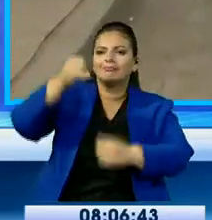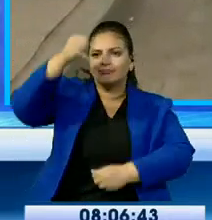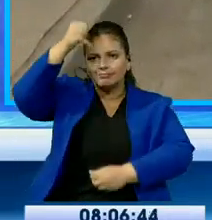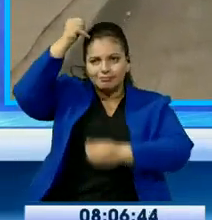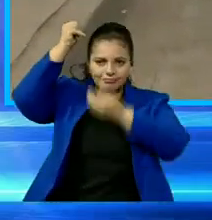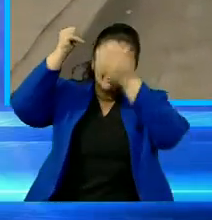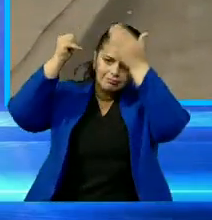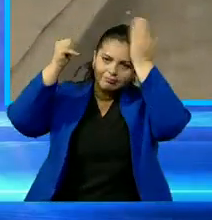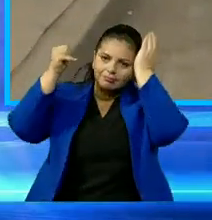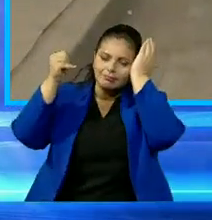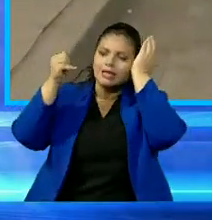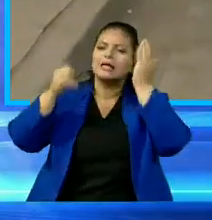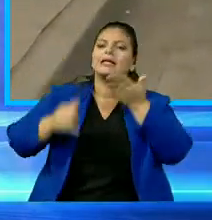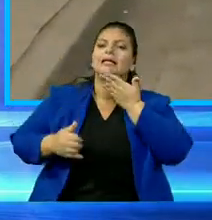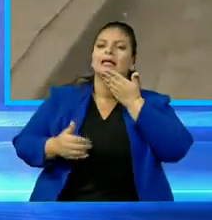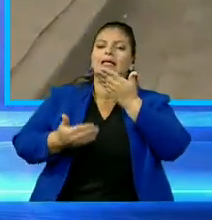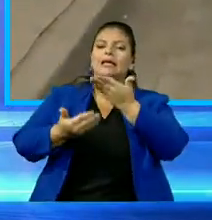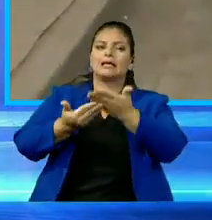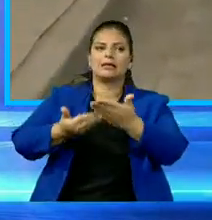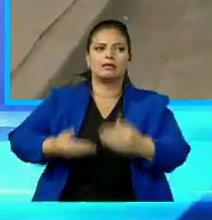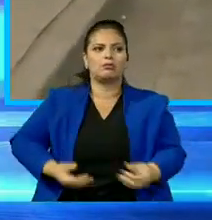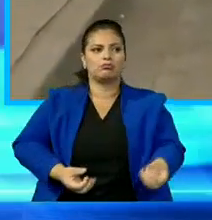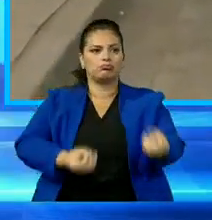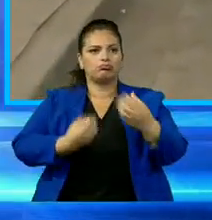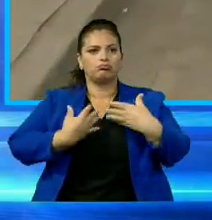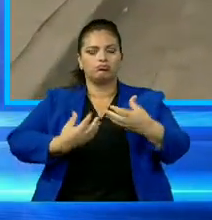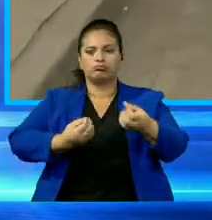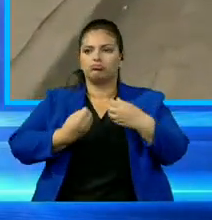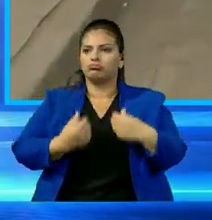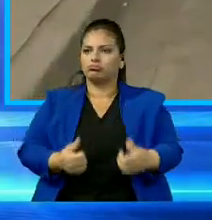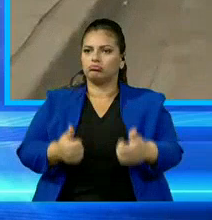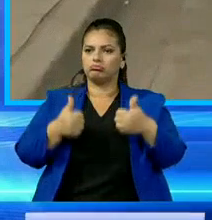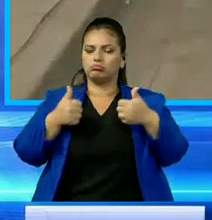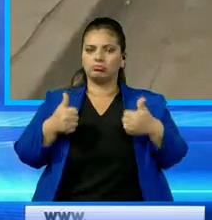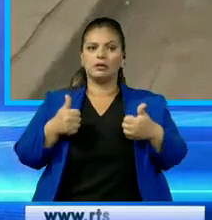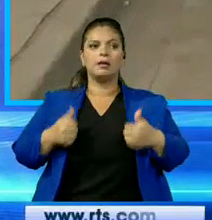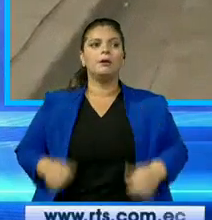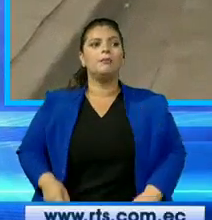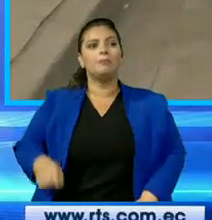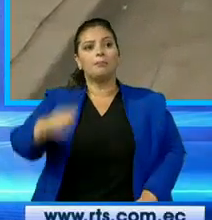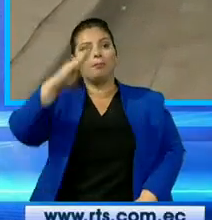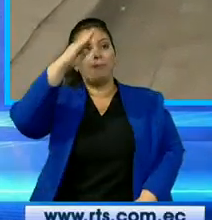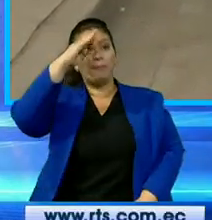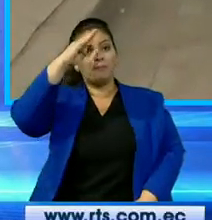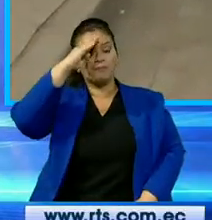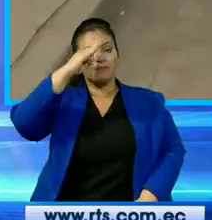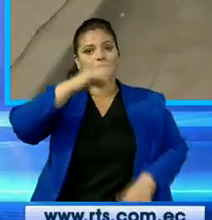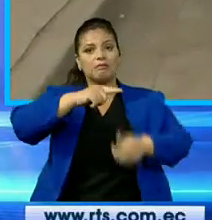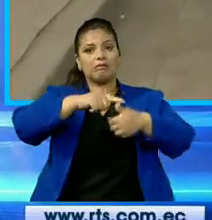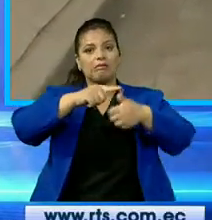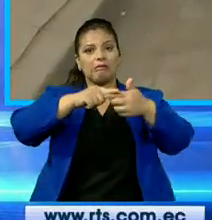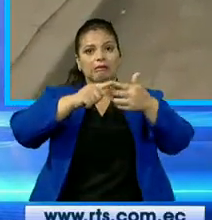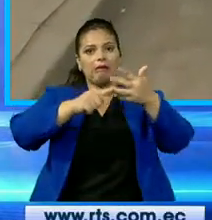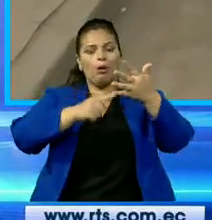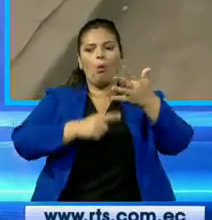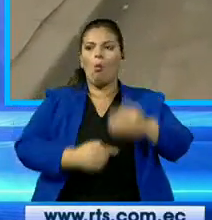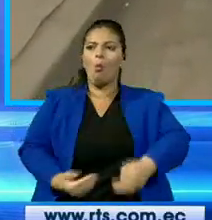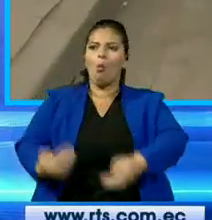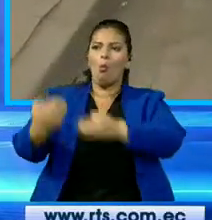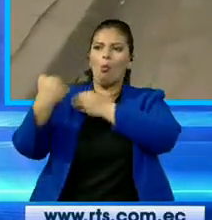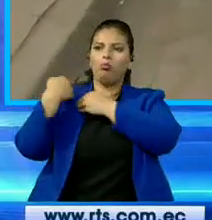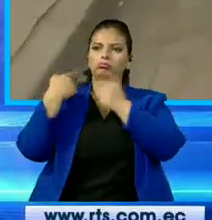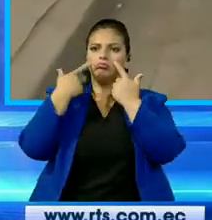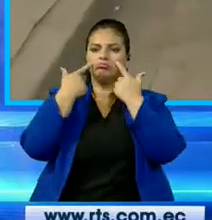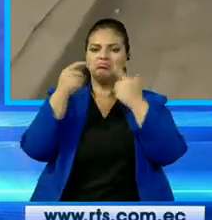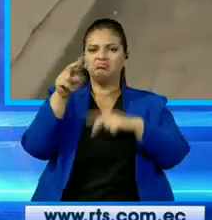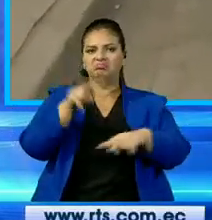brindada. Ahí está, un buen trabajo policial, como siempre, haciendo todas las requisas necesarias y los controles adecuados para que